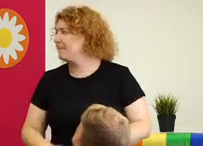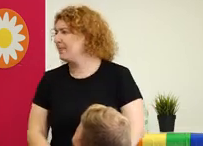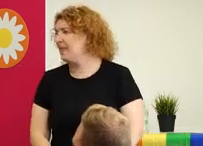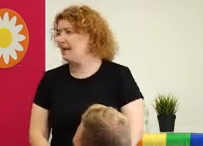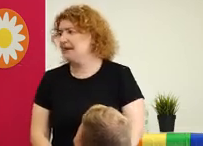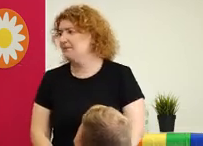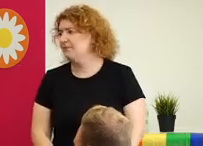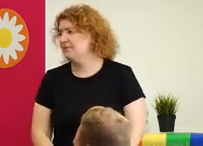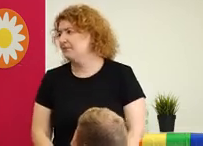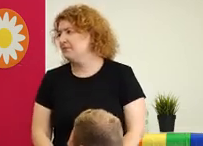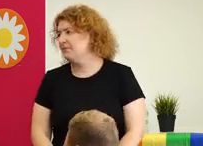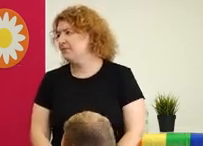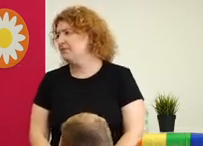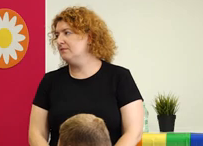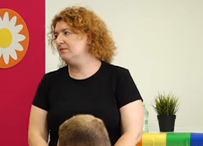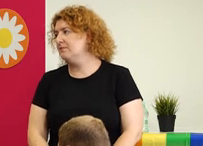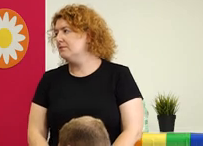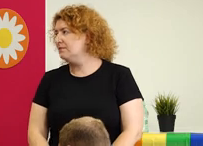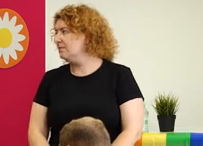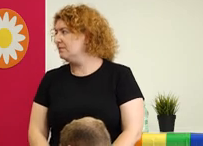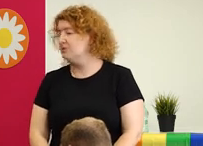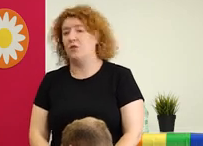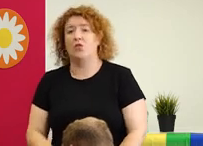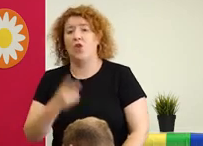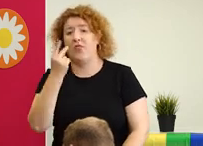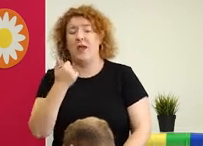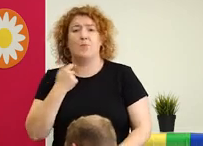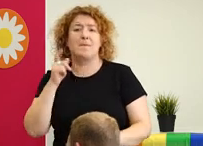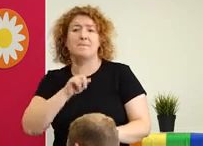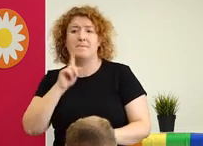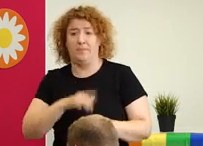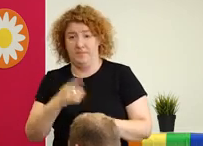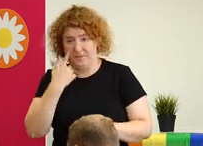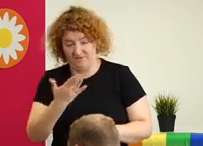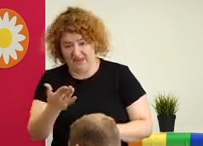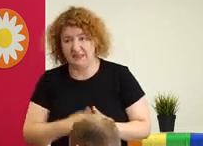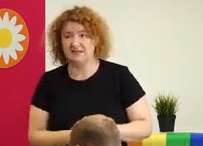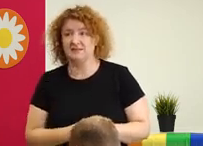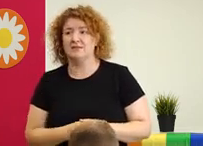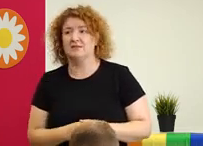estaba aquí la bruja de titular, nada. ¡Mentira! ¡Mentira!